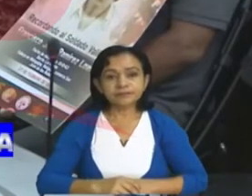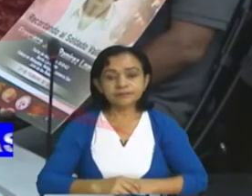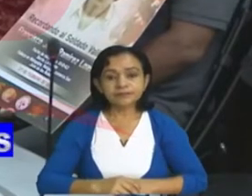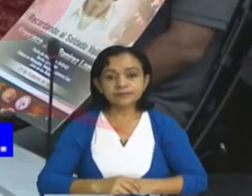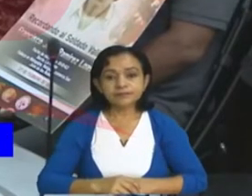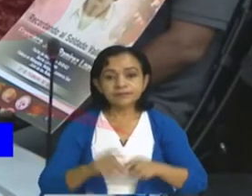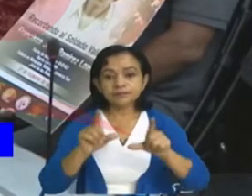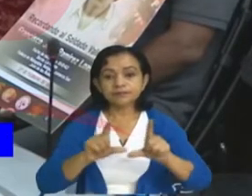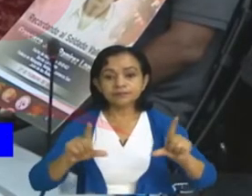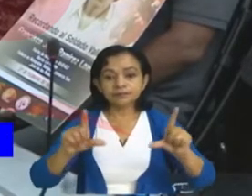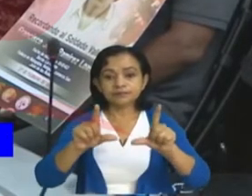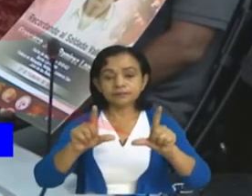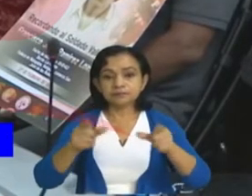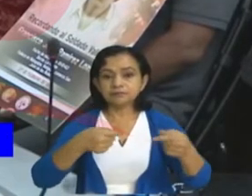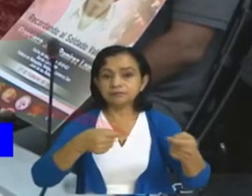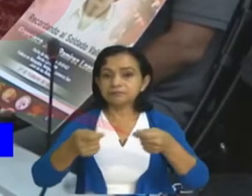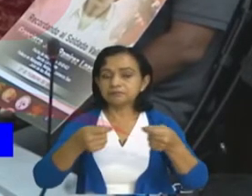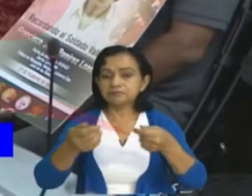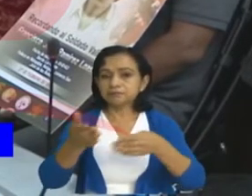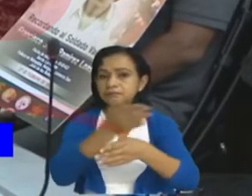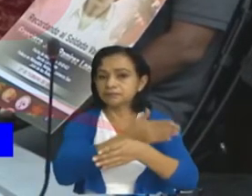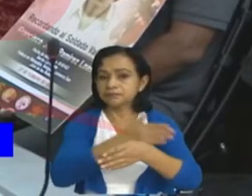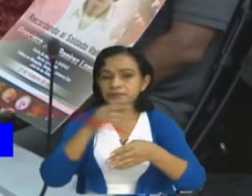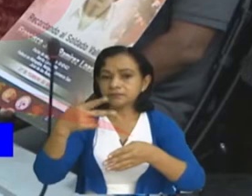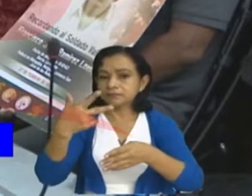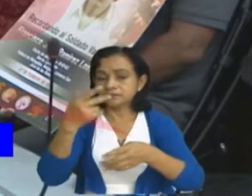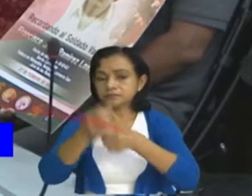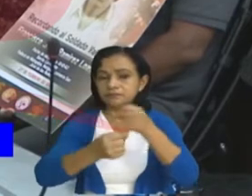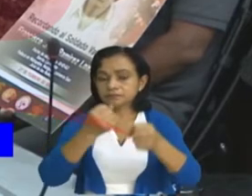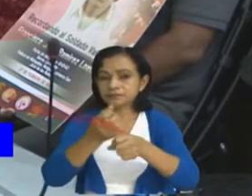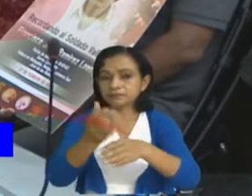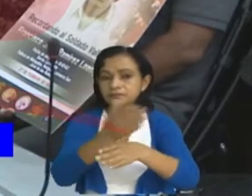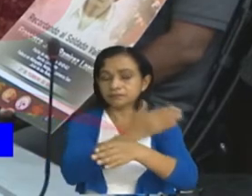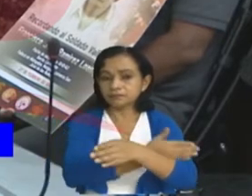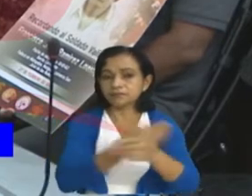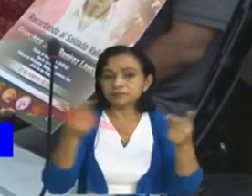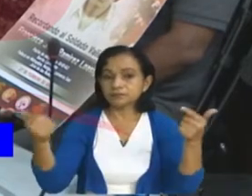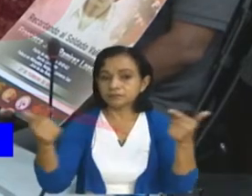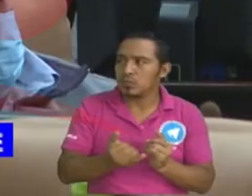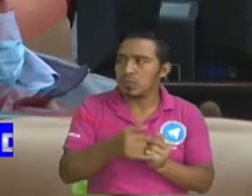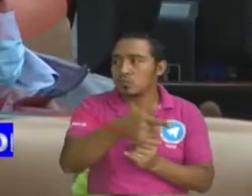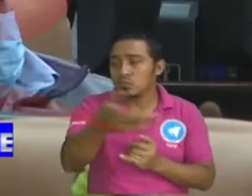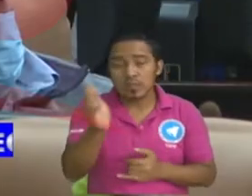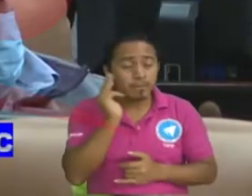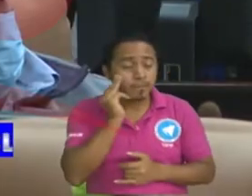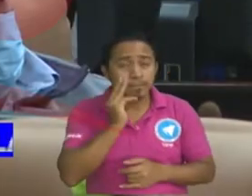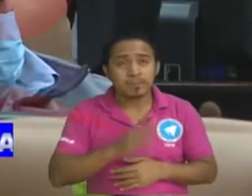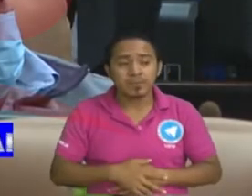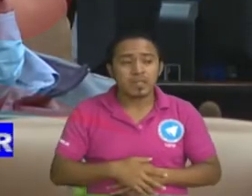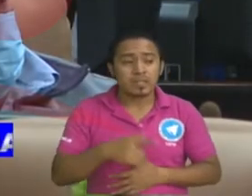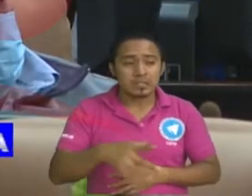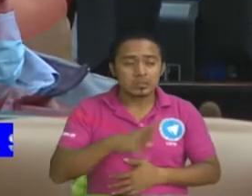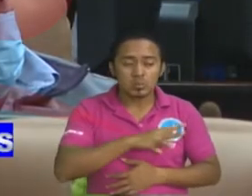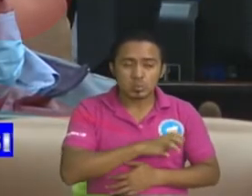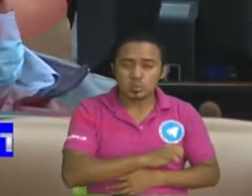opositores. A dicha sesión asistieron padres y madres de los 23 asesinados. Dolor que no queremos que se